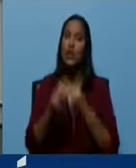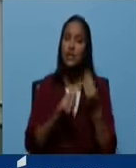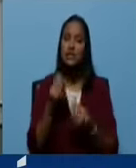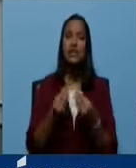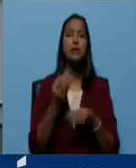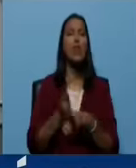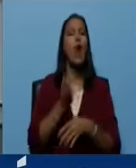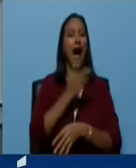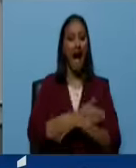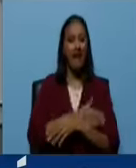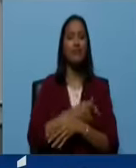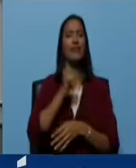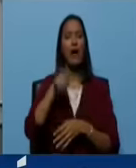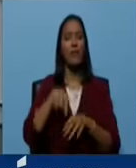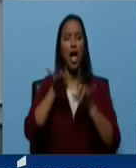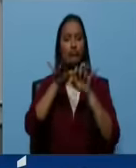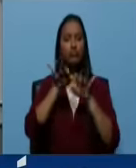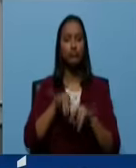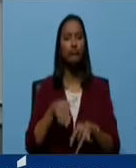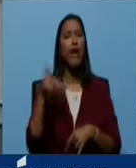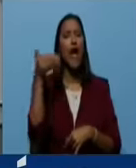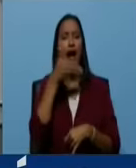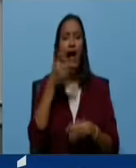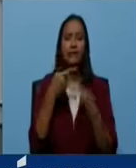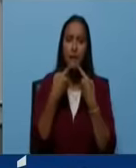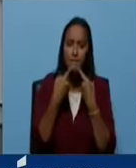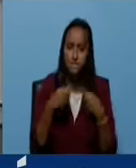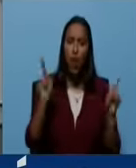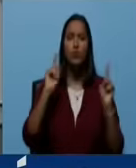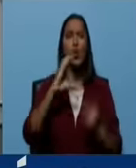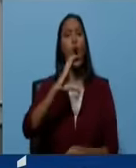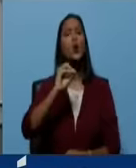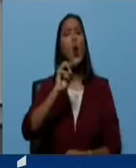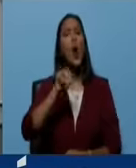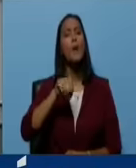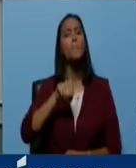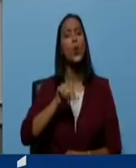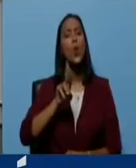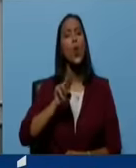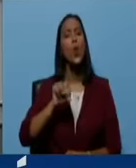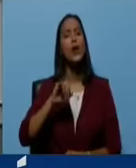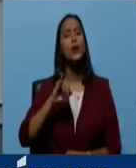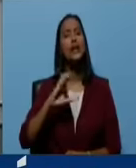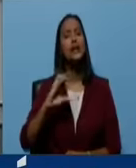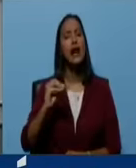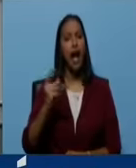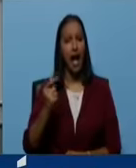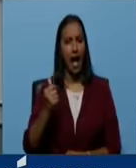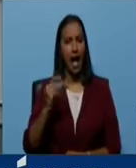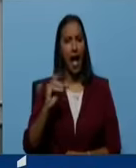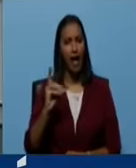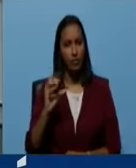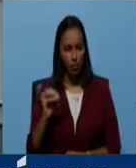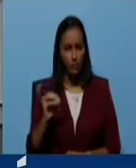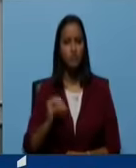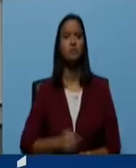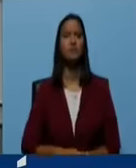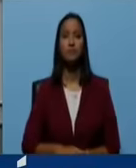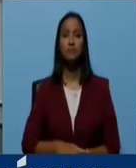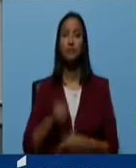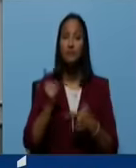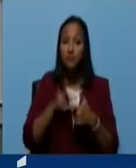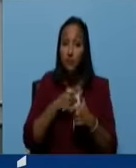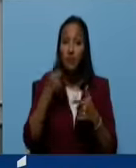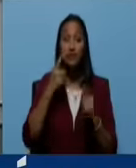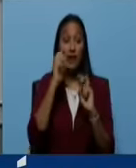comunicado respectivo. Quiero al mismo tiempo referir que esas investigaciones se dieron